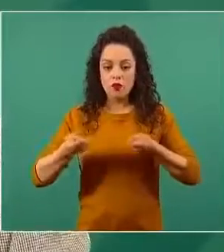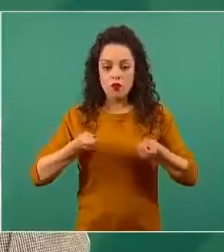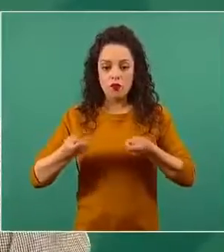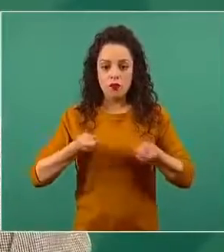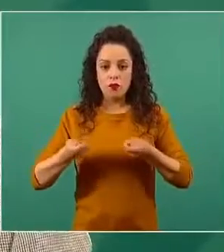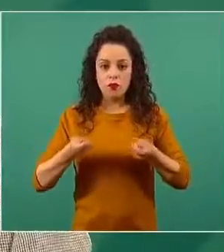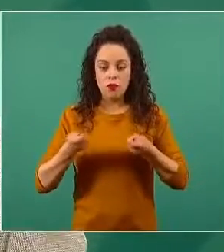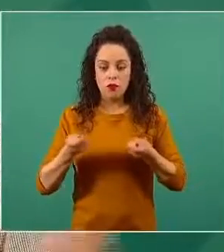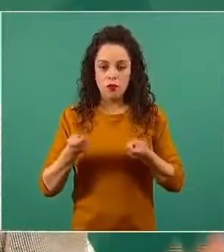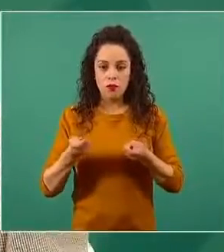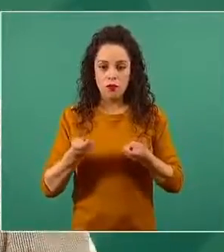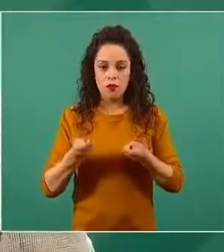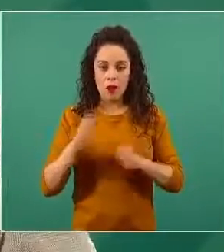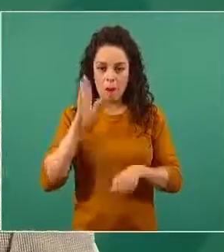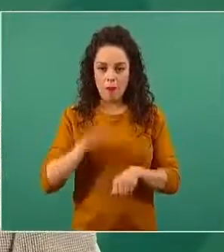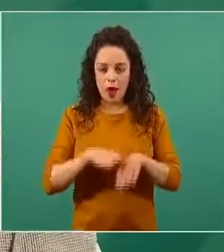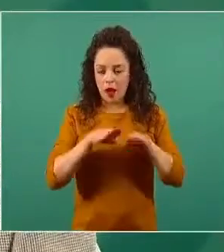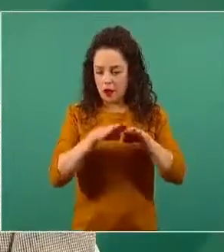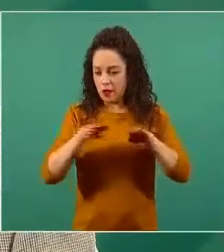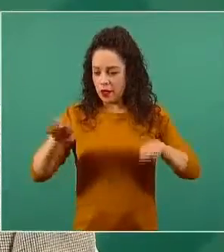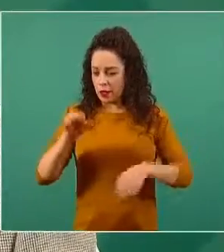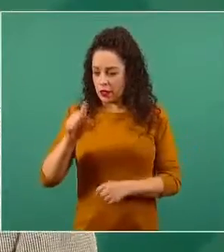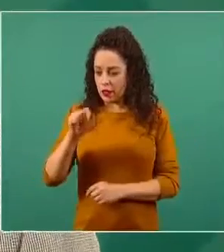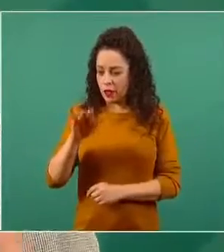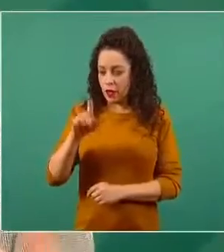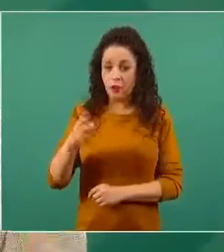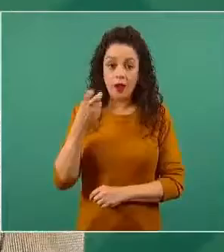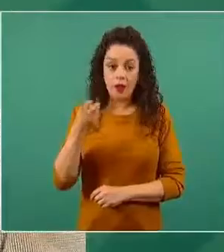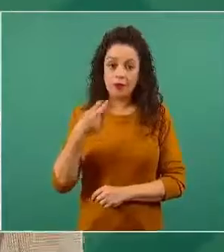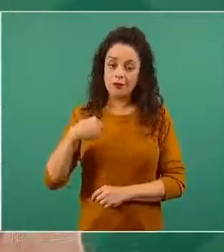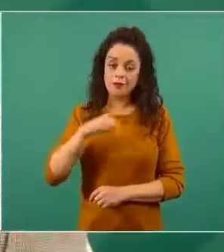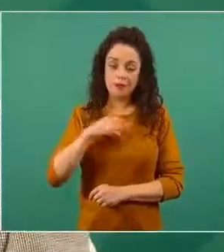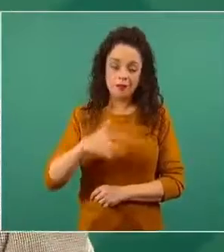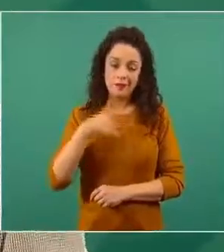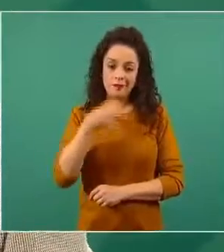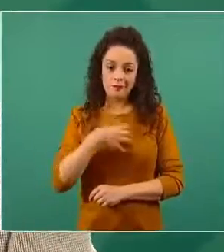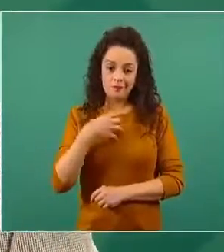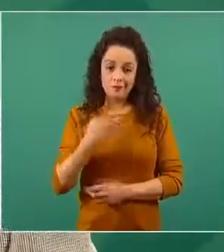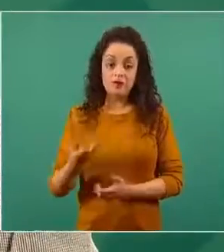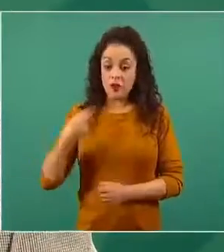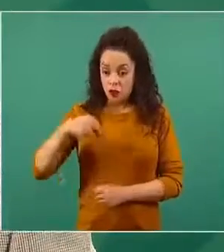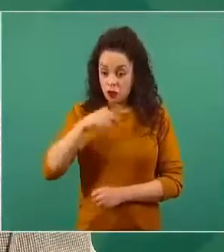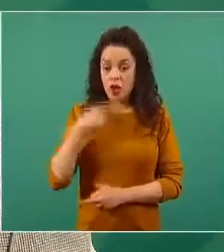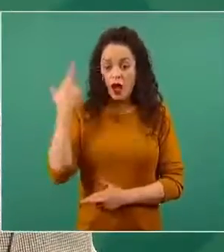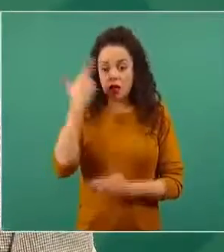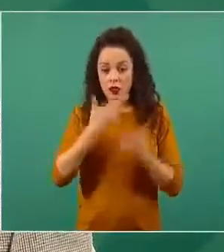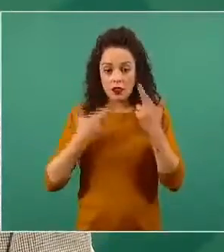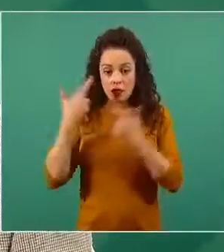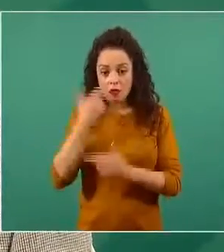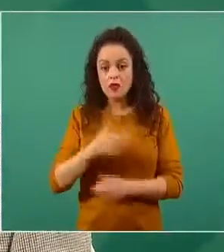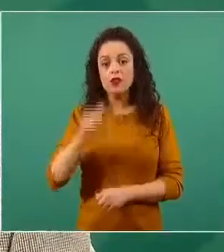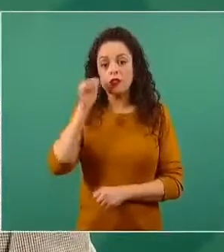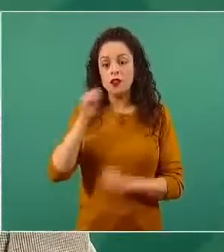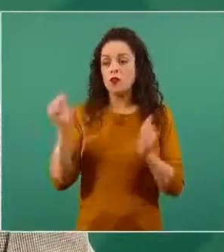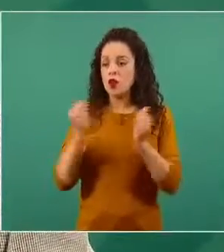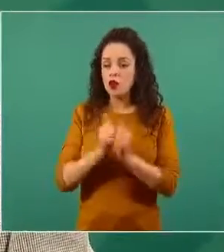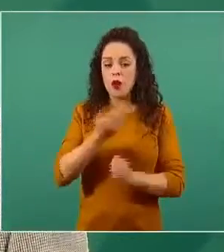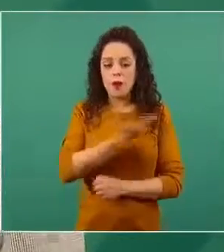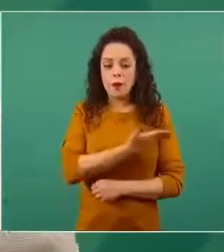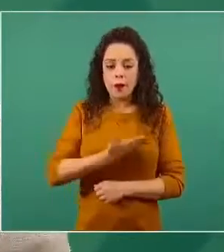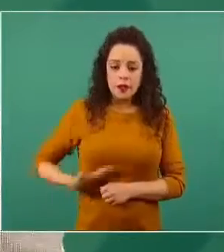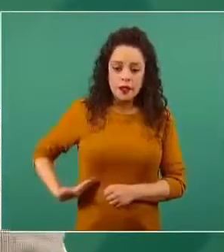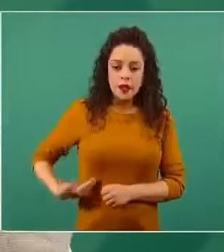de la epidemia. Entonces, todo eso nos alienta y lo revisamos con el propio presidente 2 veces a la semana, al